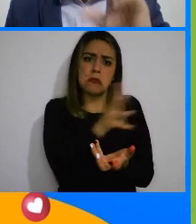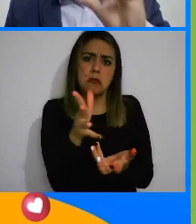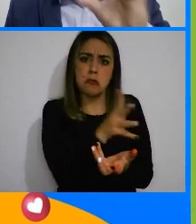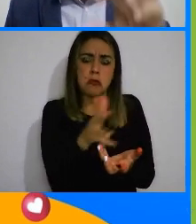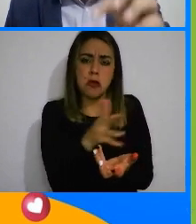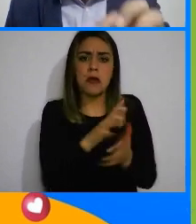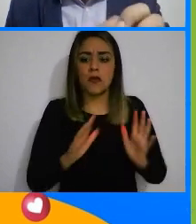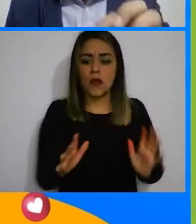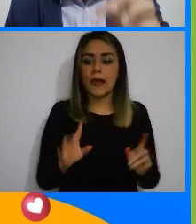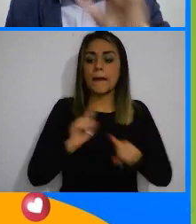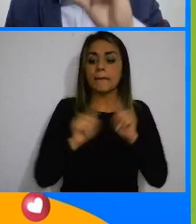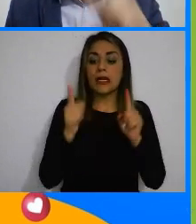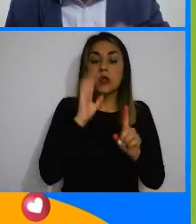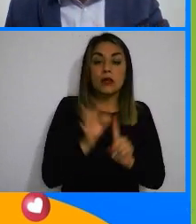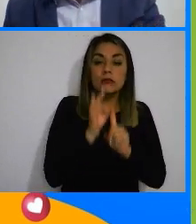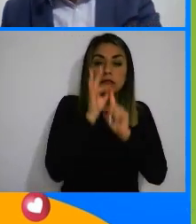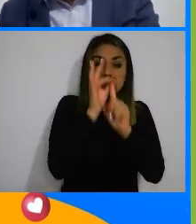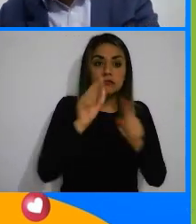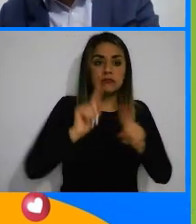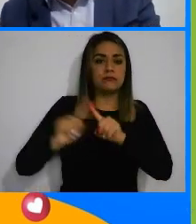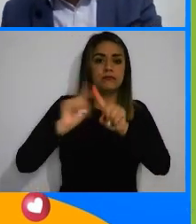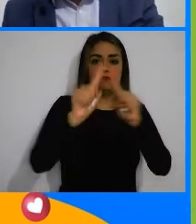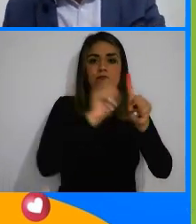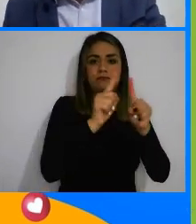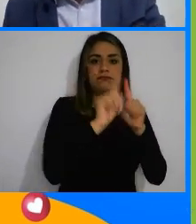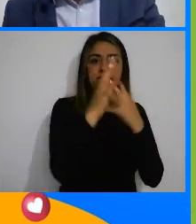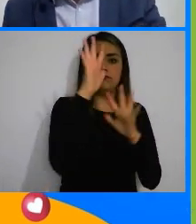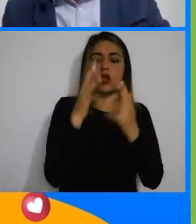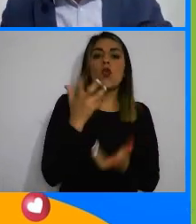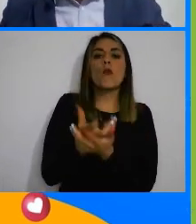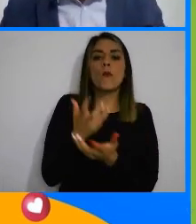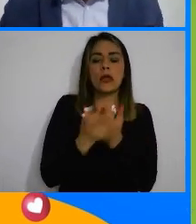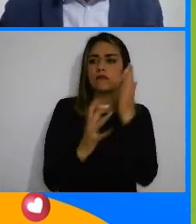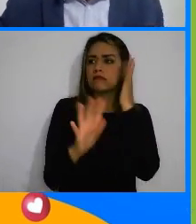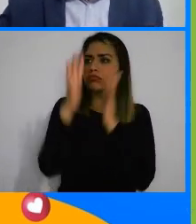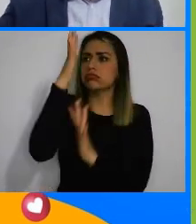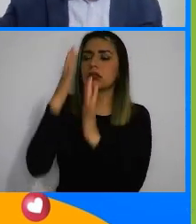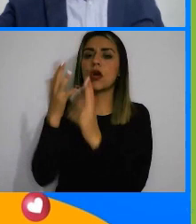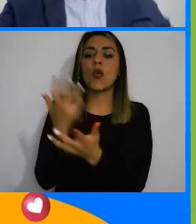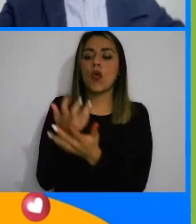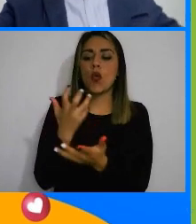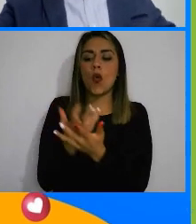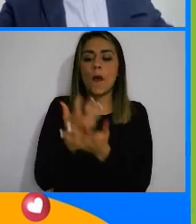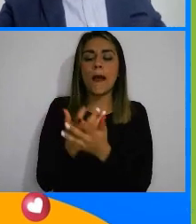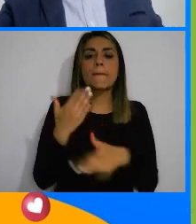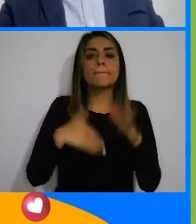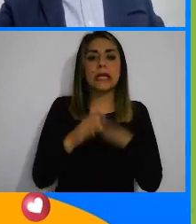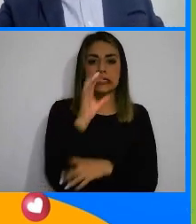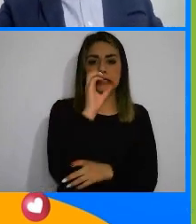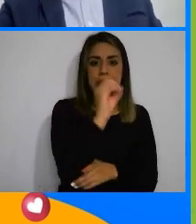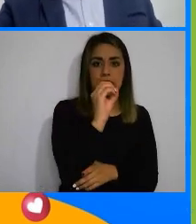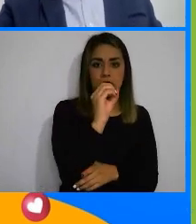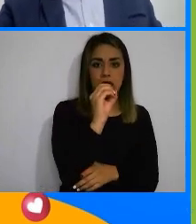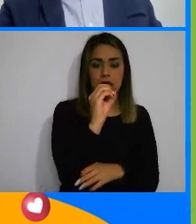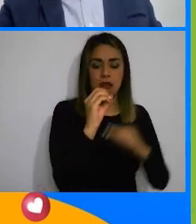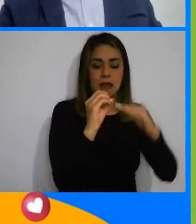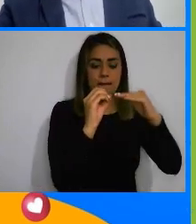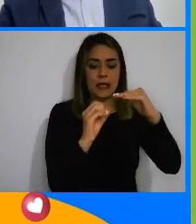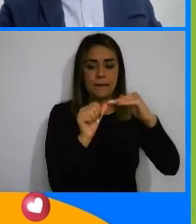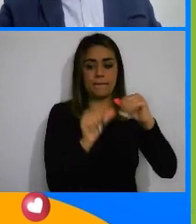es específico y diferente a la selva húmeda, ¿sí? Porque la selva húmeda está más a los 0 hasta